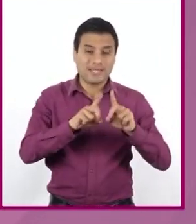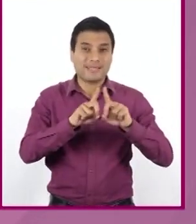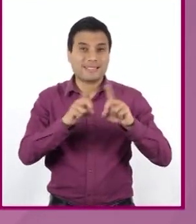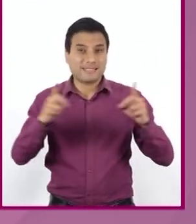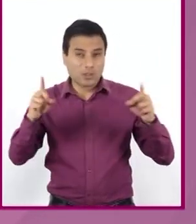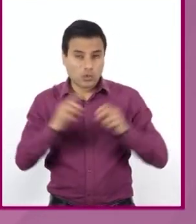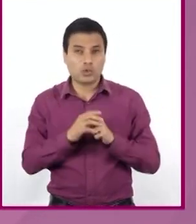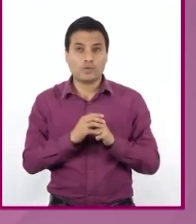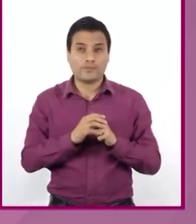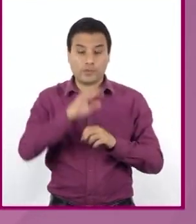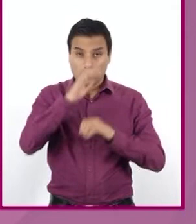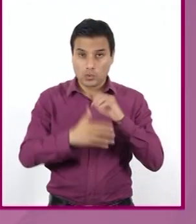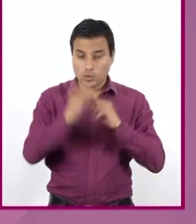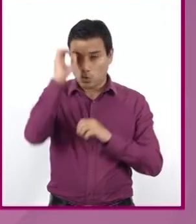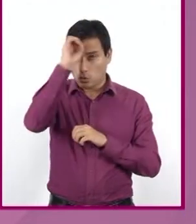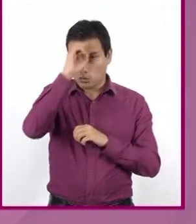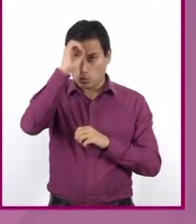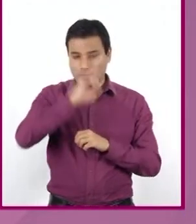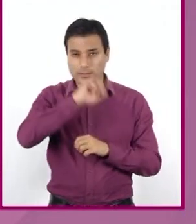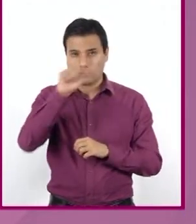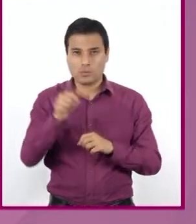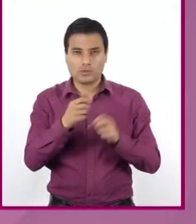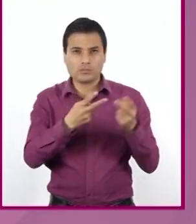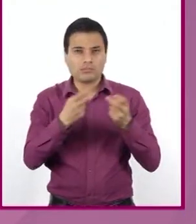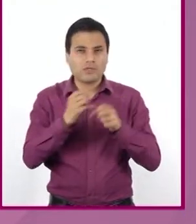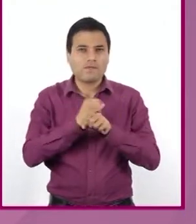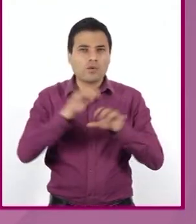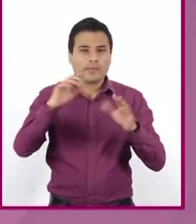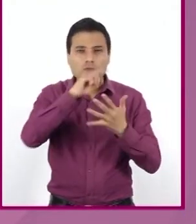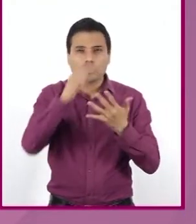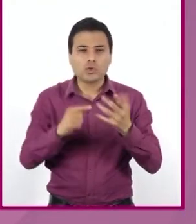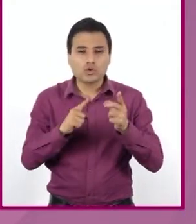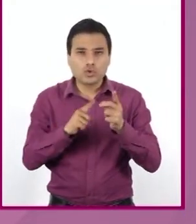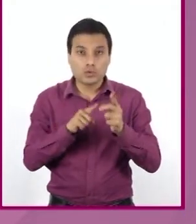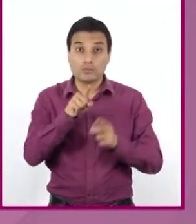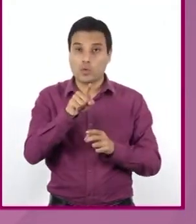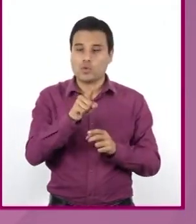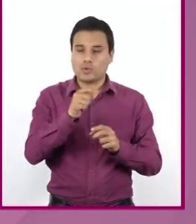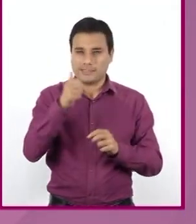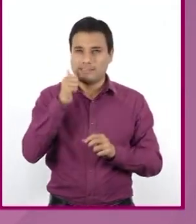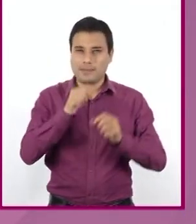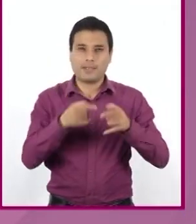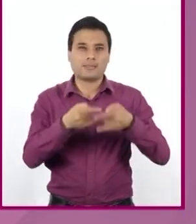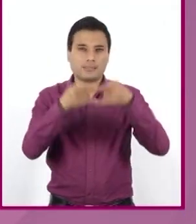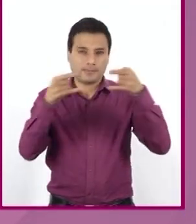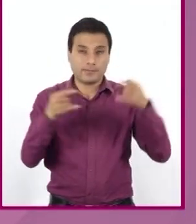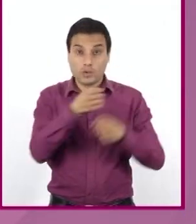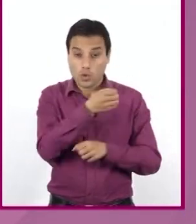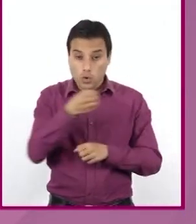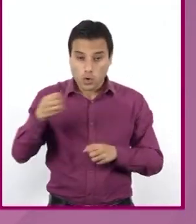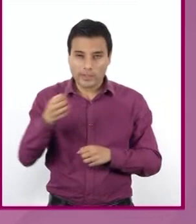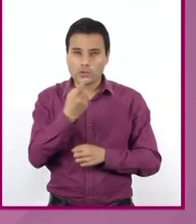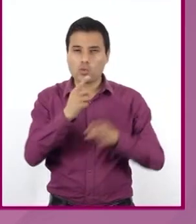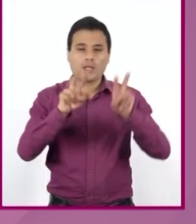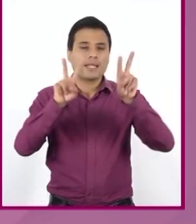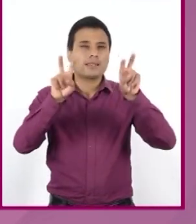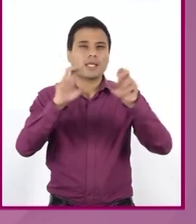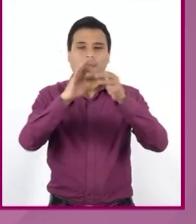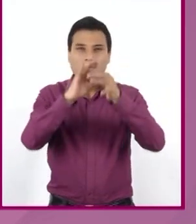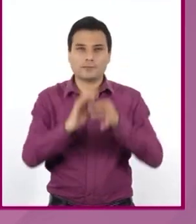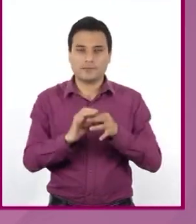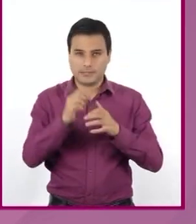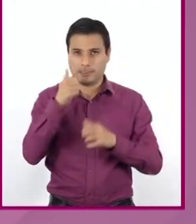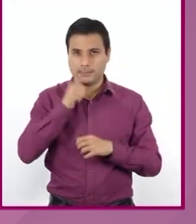fuentes de información. Pero es muy importante que tenga un orden cronológico y temático donde se expongan las ideas principales de